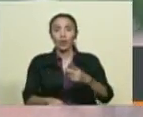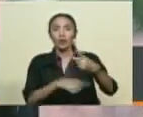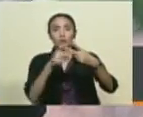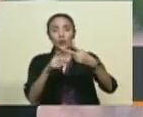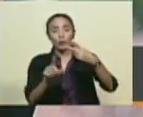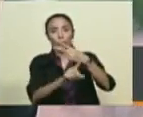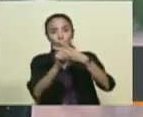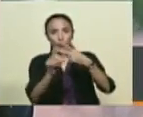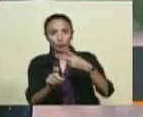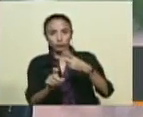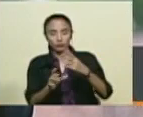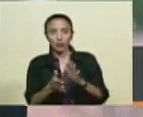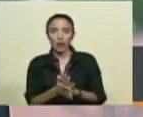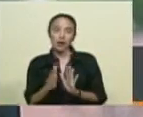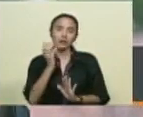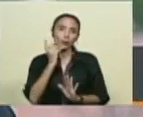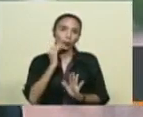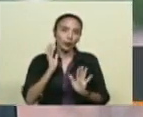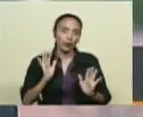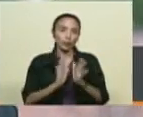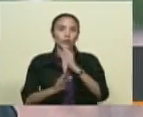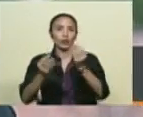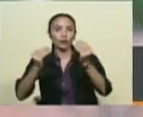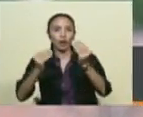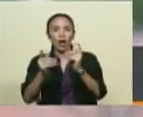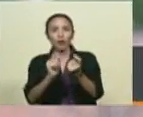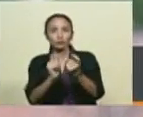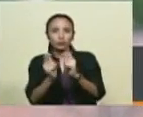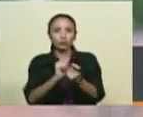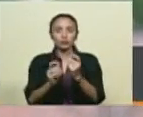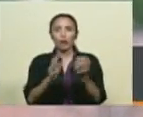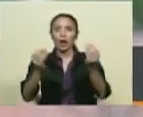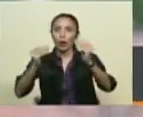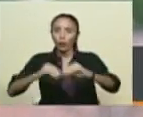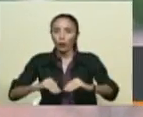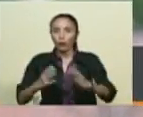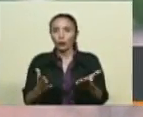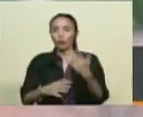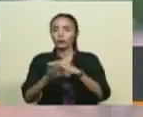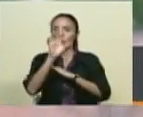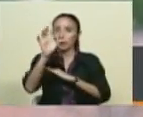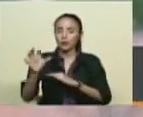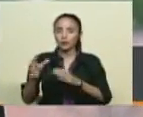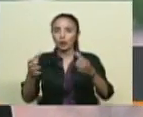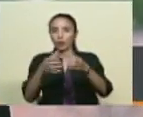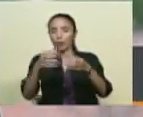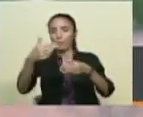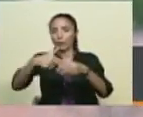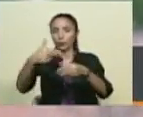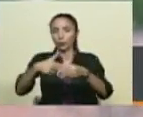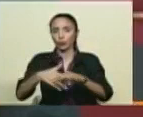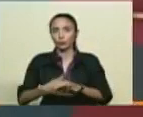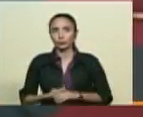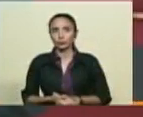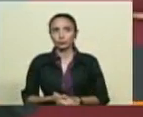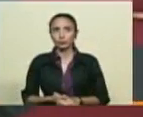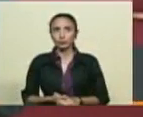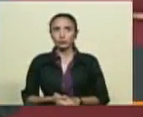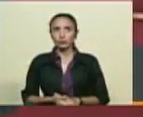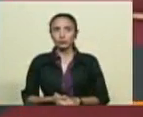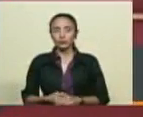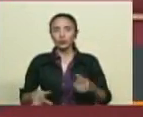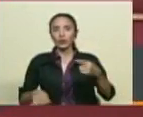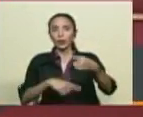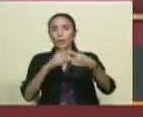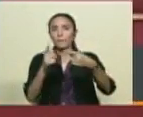conversado de alguna cuota de producción, dado que se había alcanzado un acuerdo entre los países OPEP y no OPEP. Correcto. En primer lugar, Rex